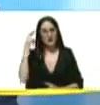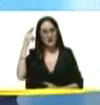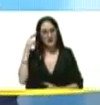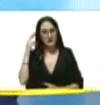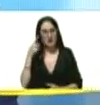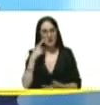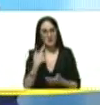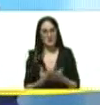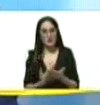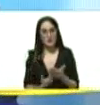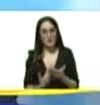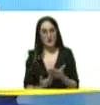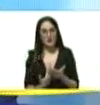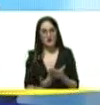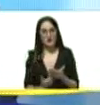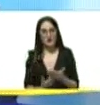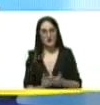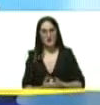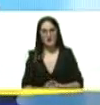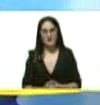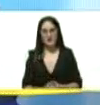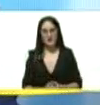y propuestas de